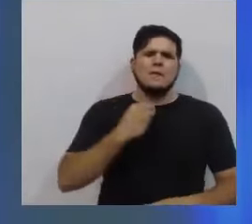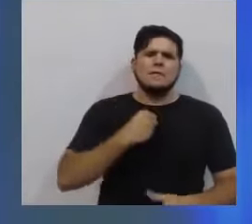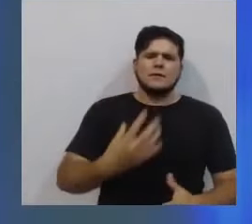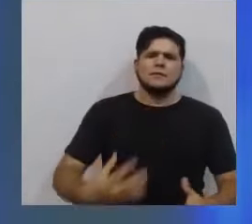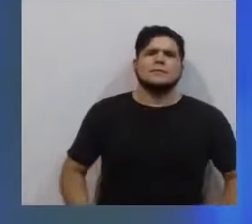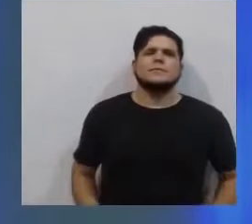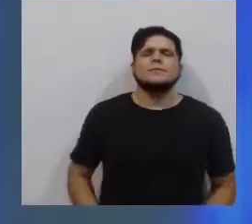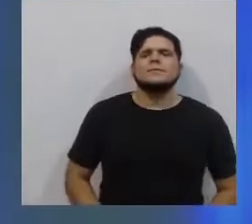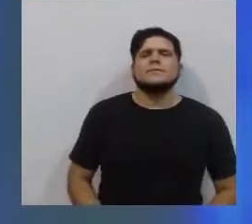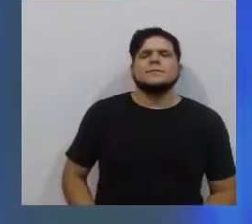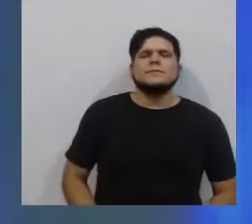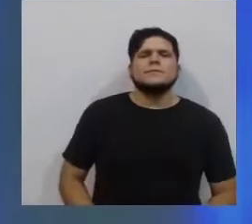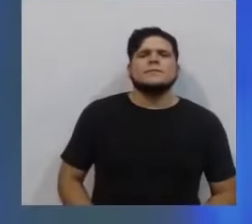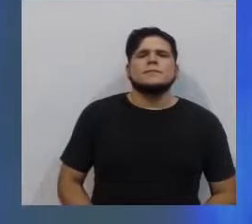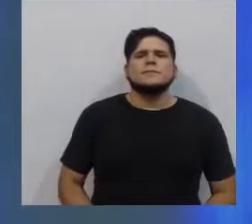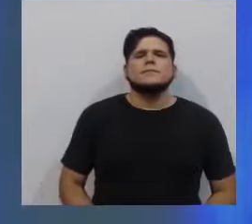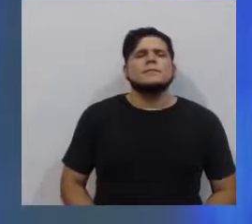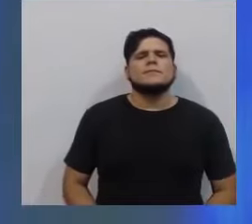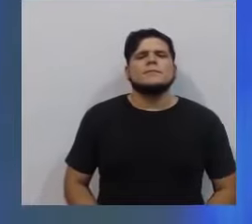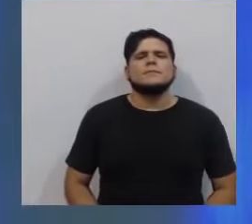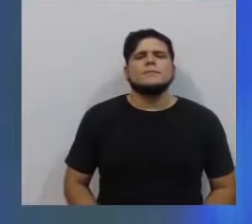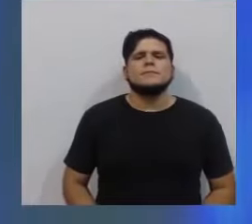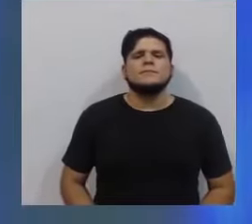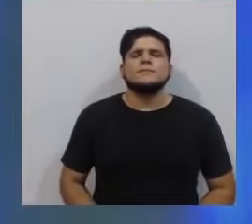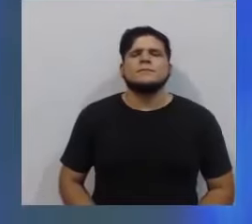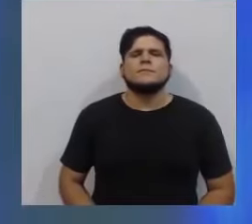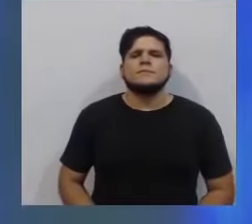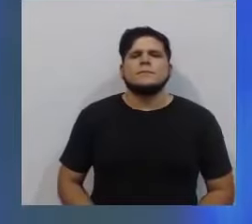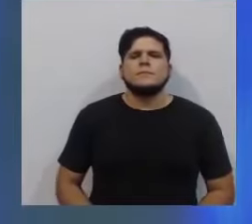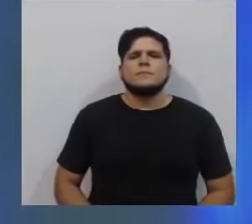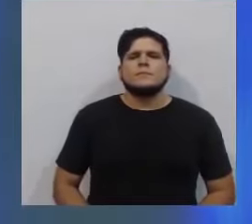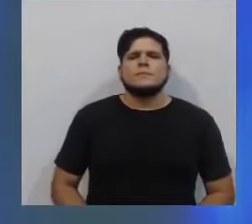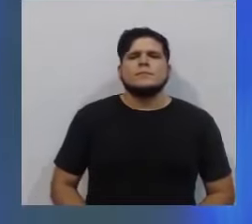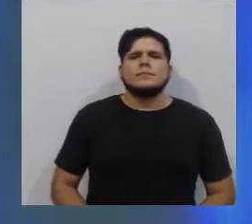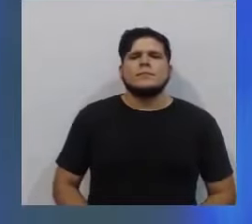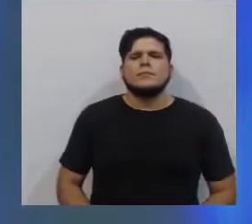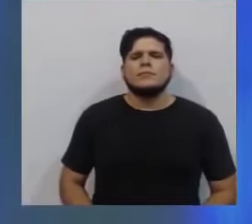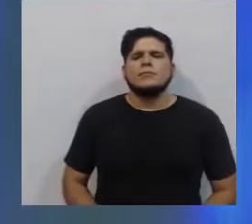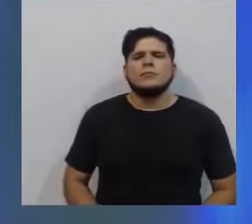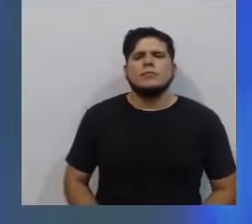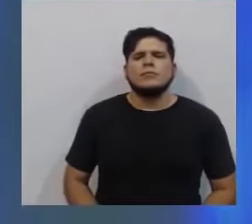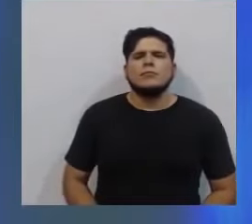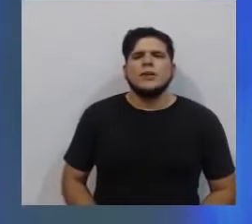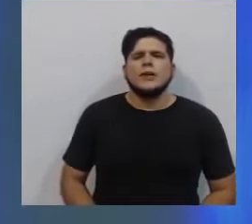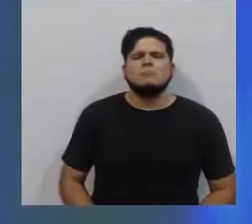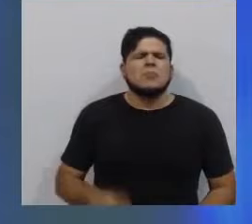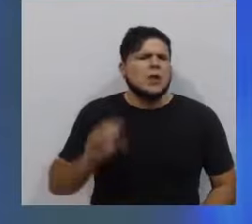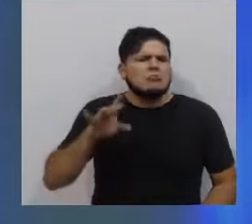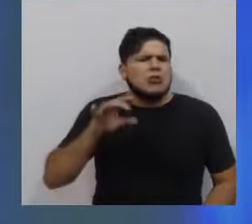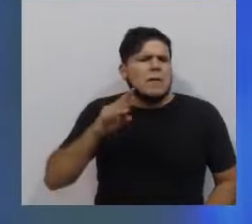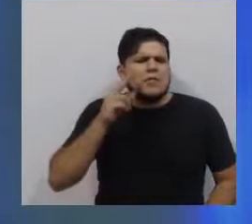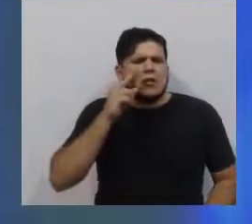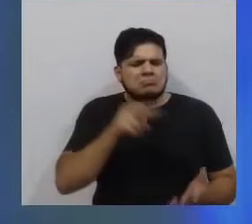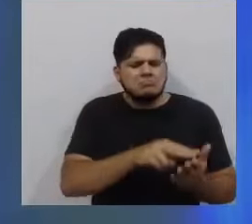desarrollo la palabra de dios pues también escudriñar la palabra de estudiar la palabra dios en lo personal nos va a